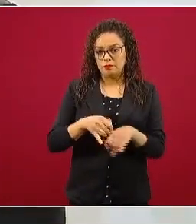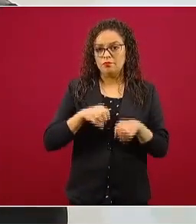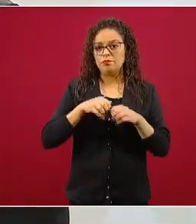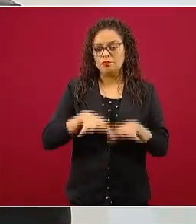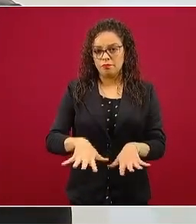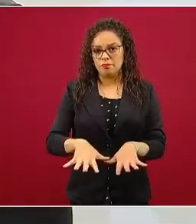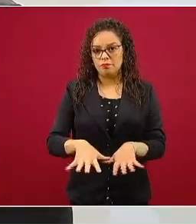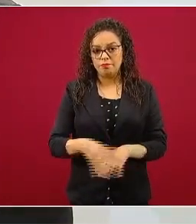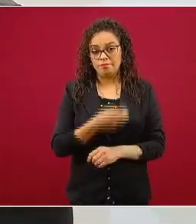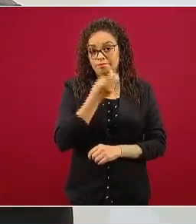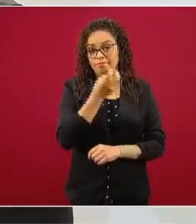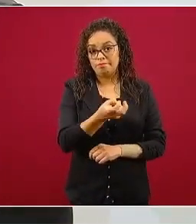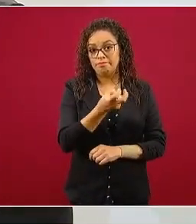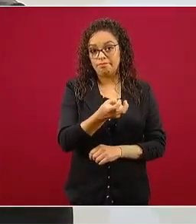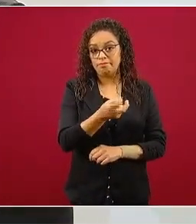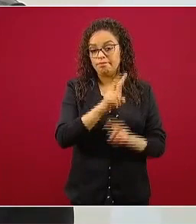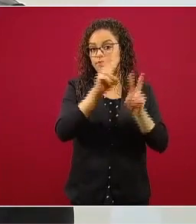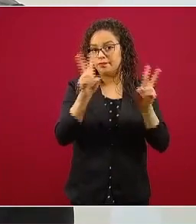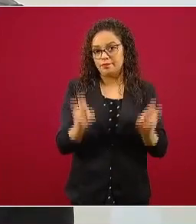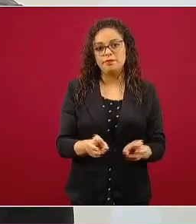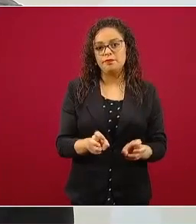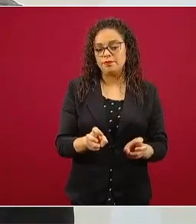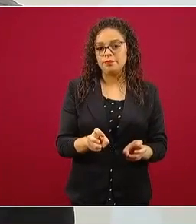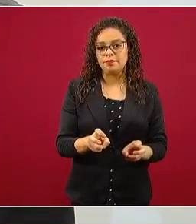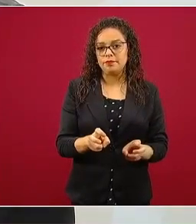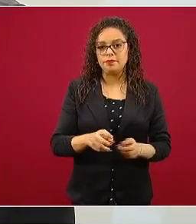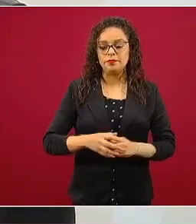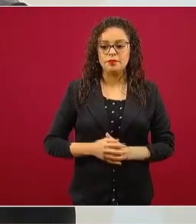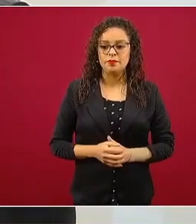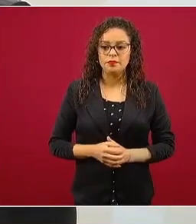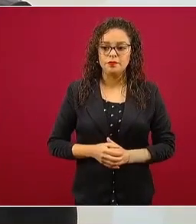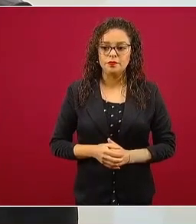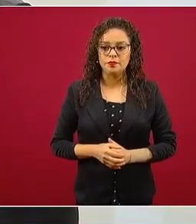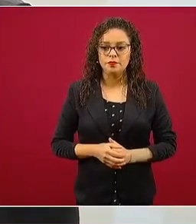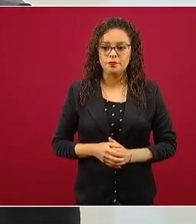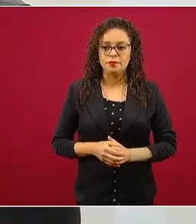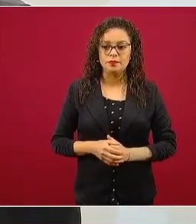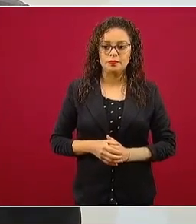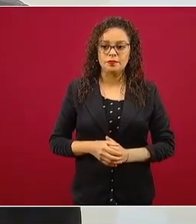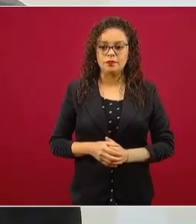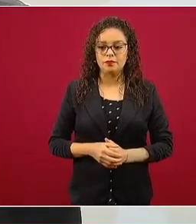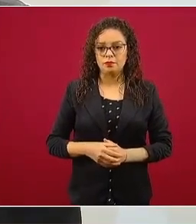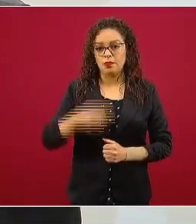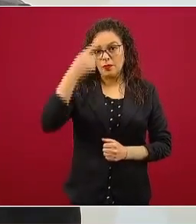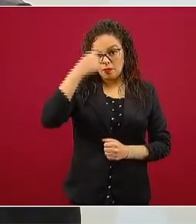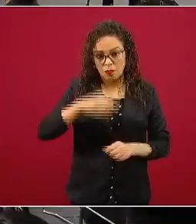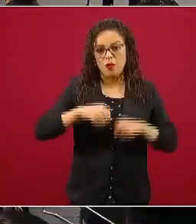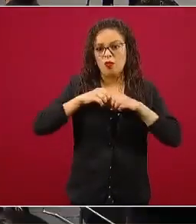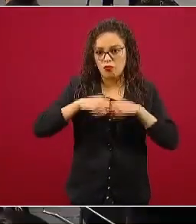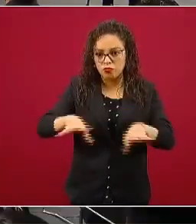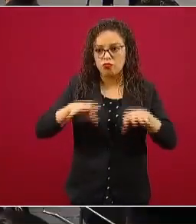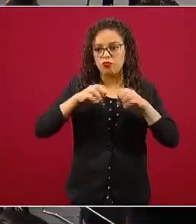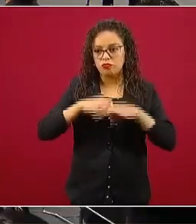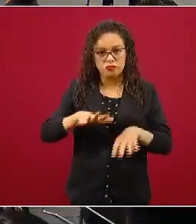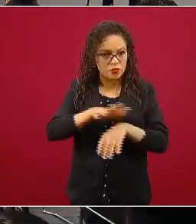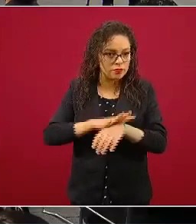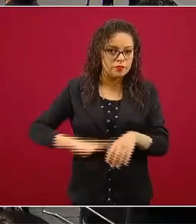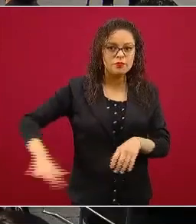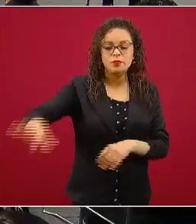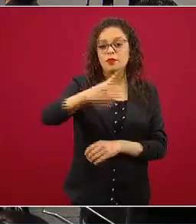sobre este asunto y se dé a conocer y se difunda, se